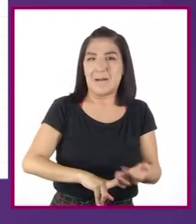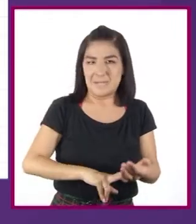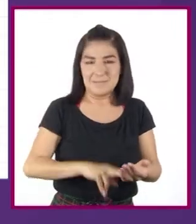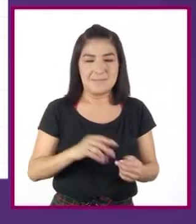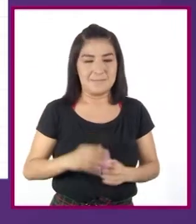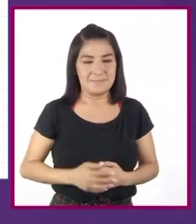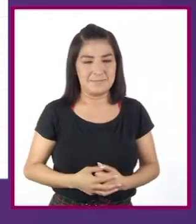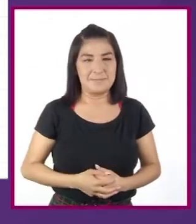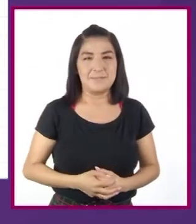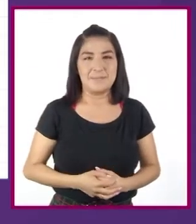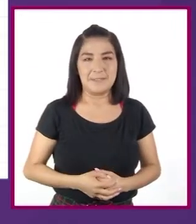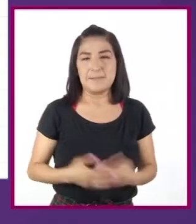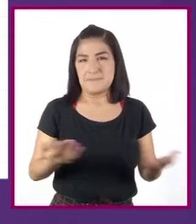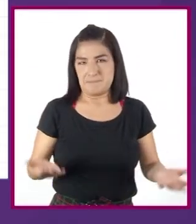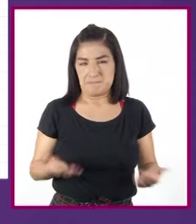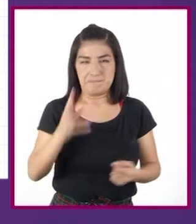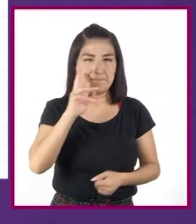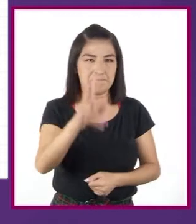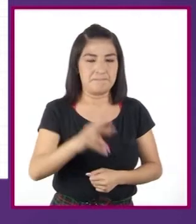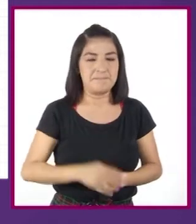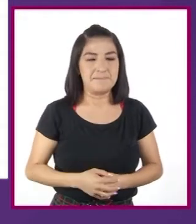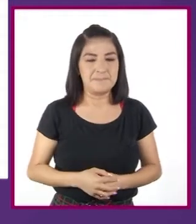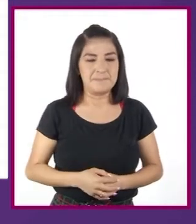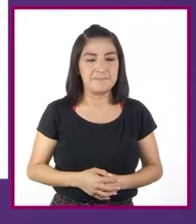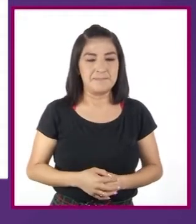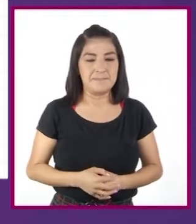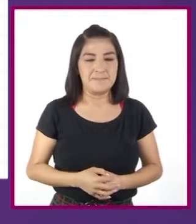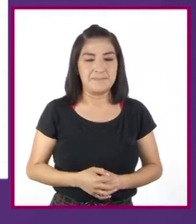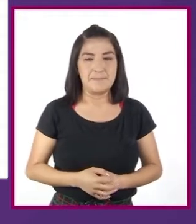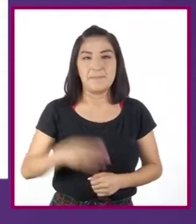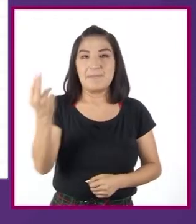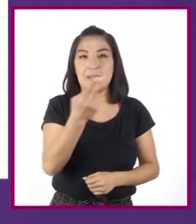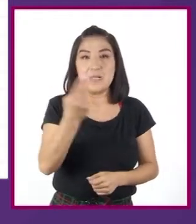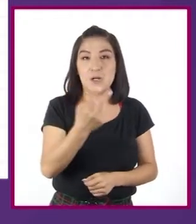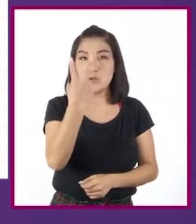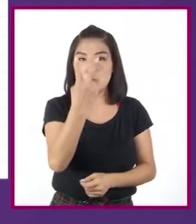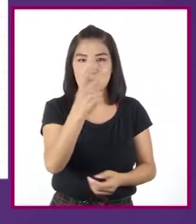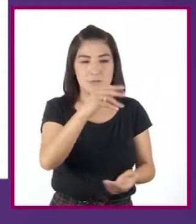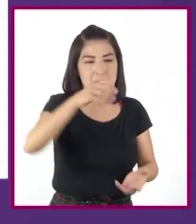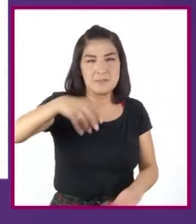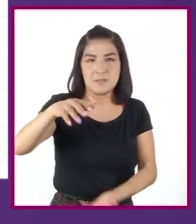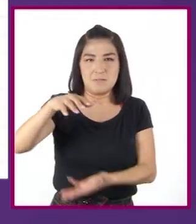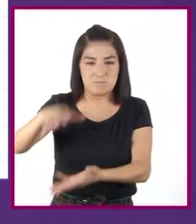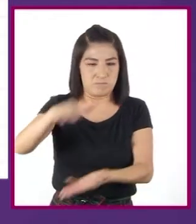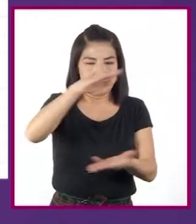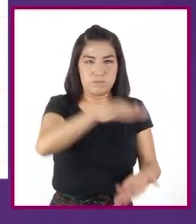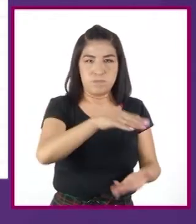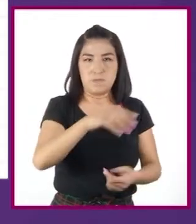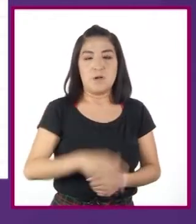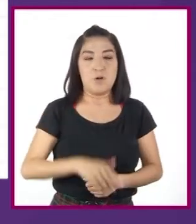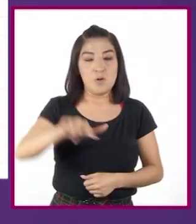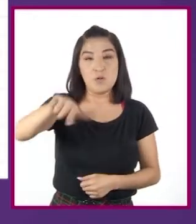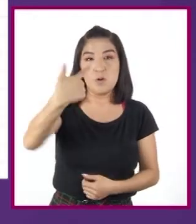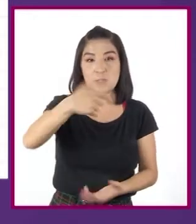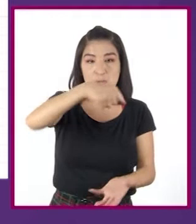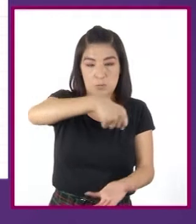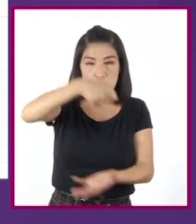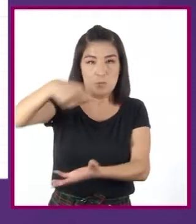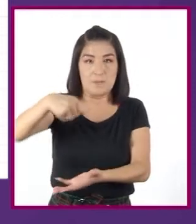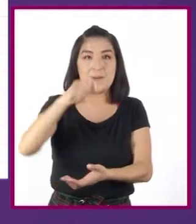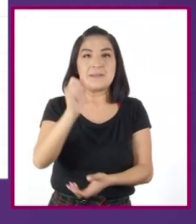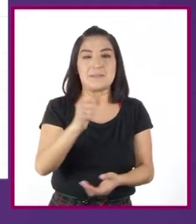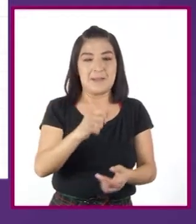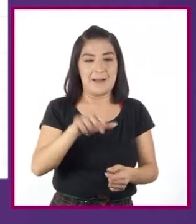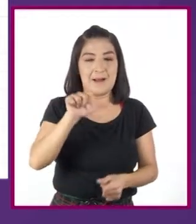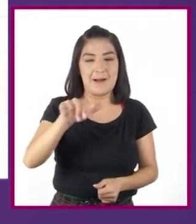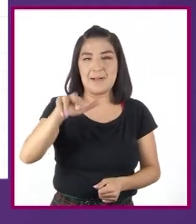cantidad. Entonces, se necesita mezclar 2 bultos de cemento, 12 cubetas de arena, 16